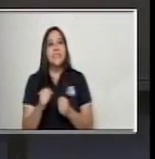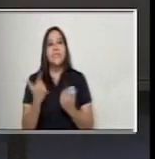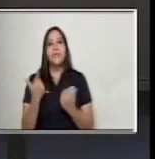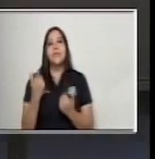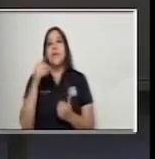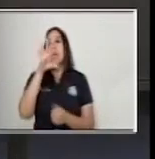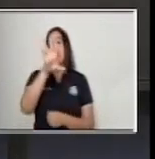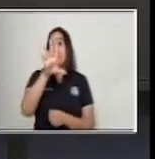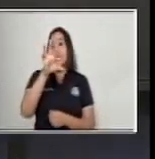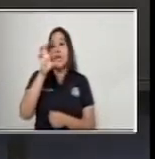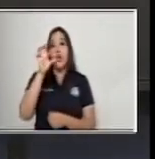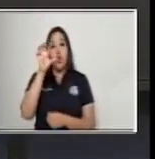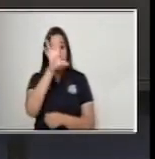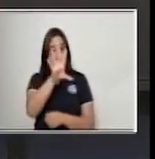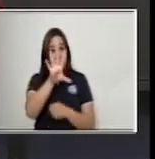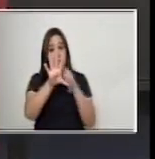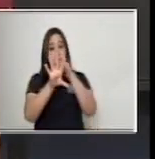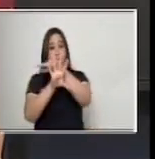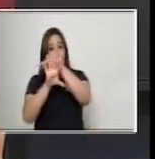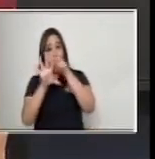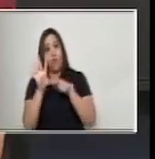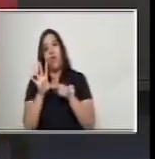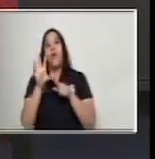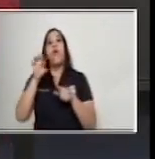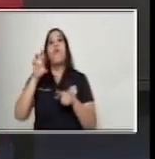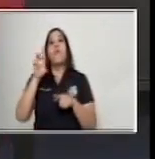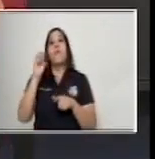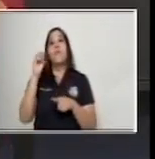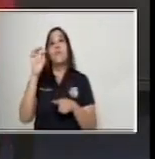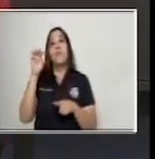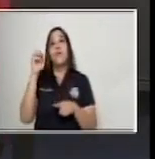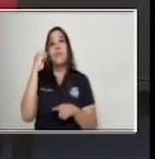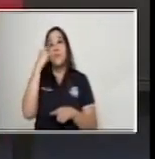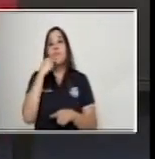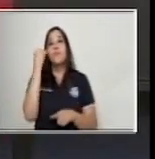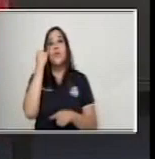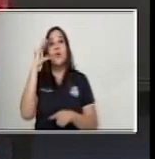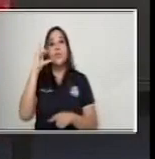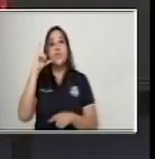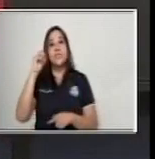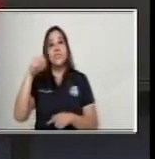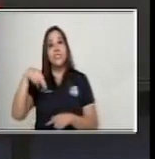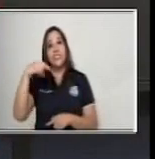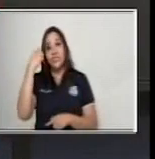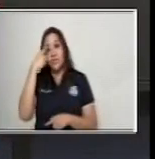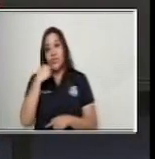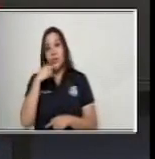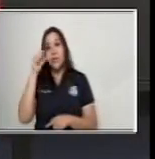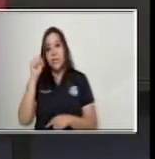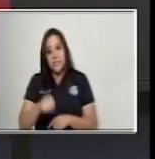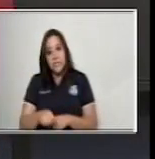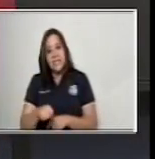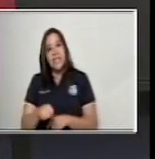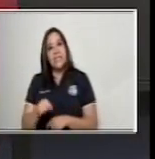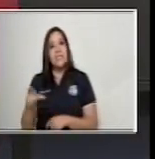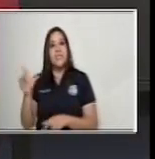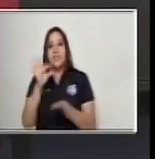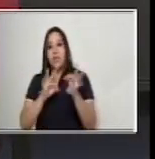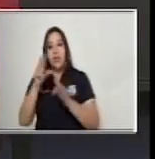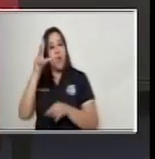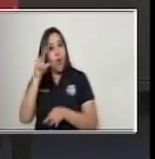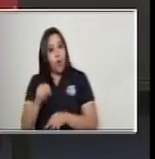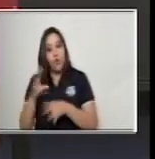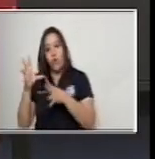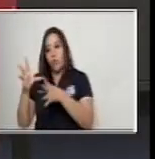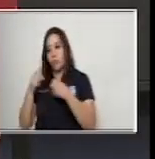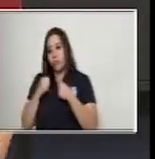proposiciones afirmando el aporte o el no aporte de ciertos nutrientes a nuestro organismo, para que